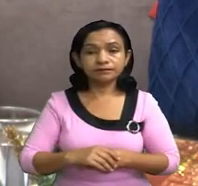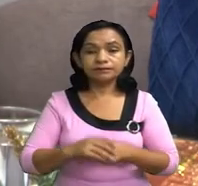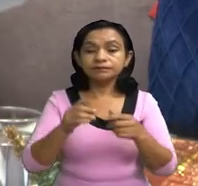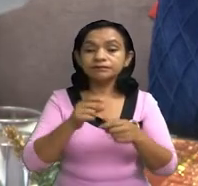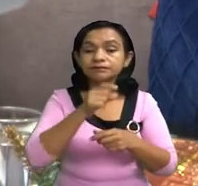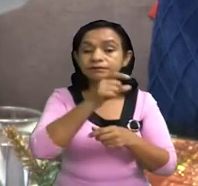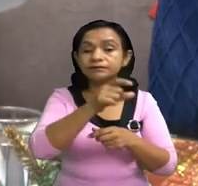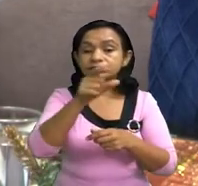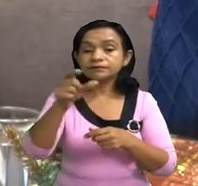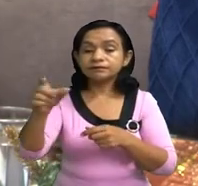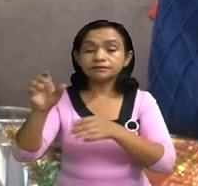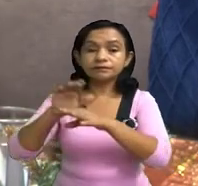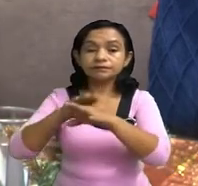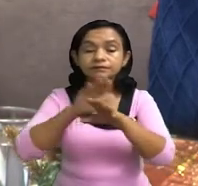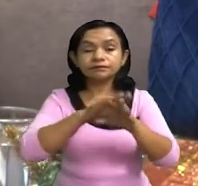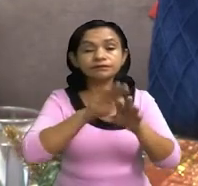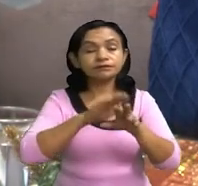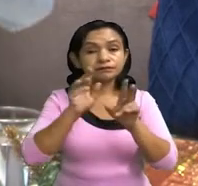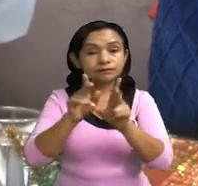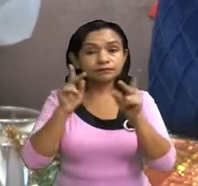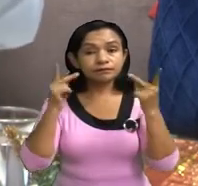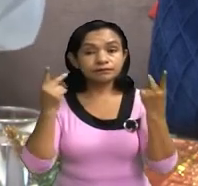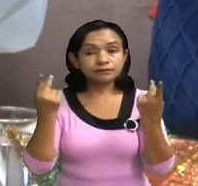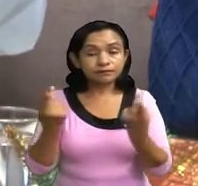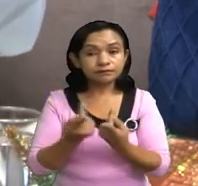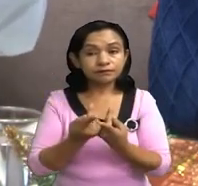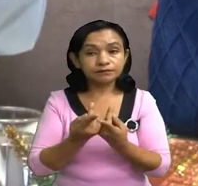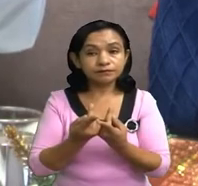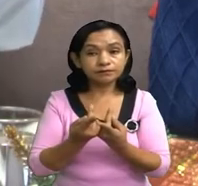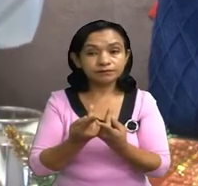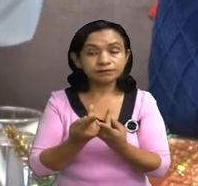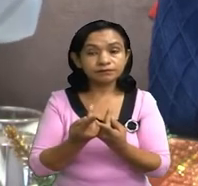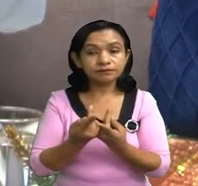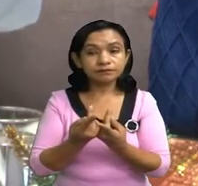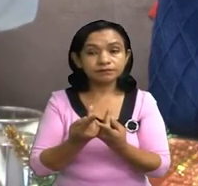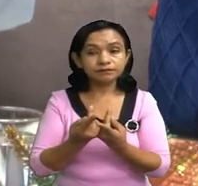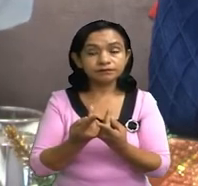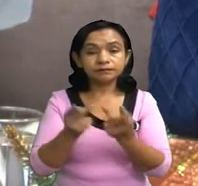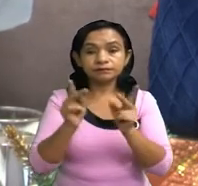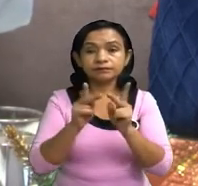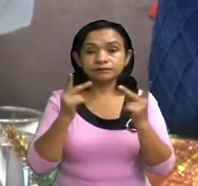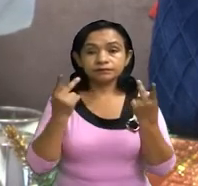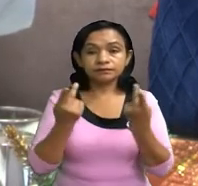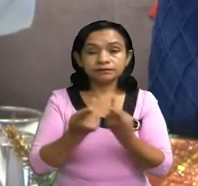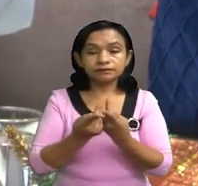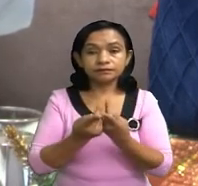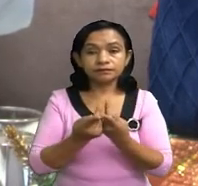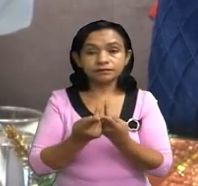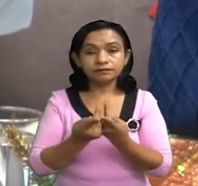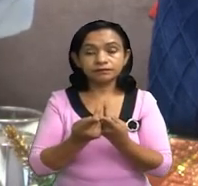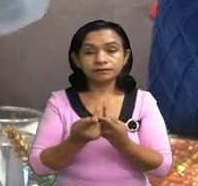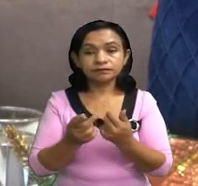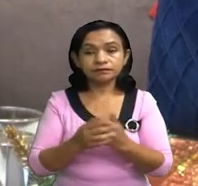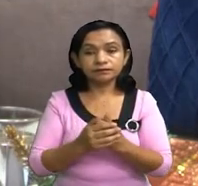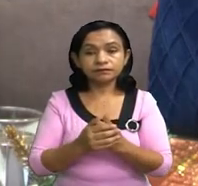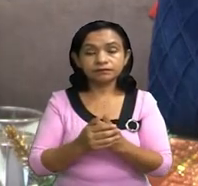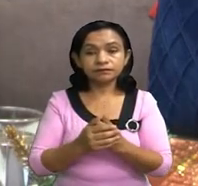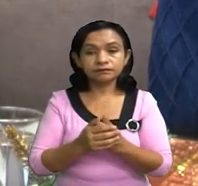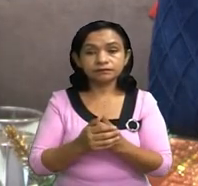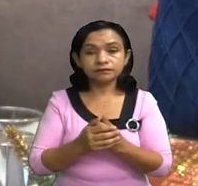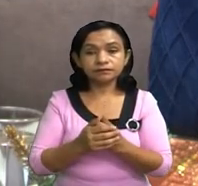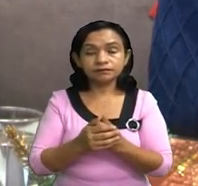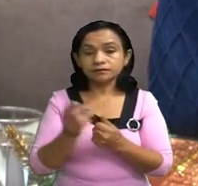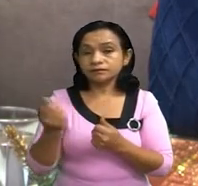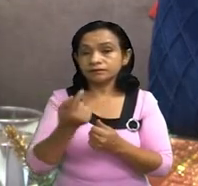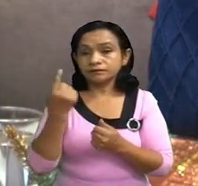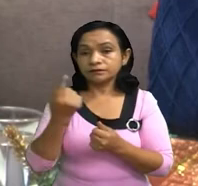invitamos al pueblo. Y nosotros creemos que cuando habla del pueblo no se está dirigiendo a